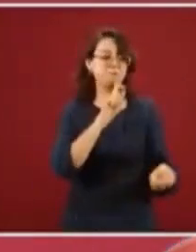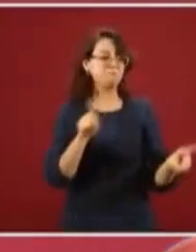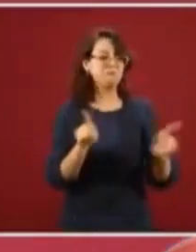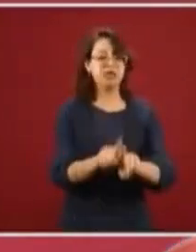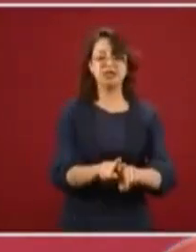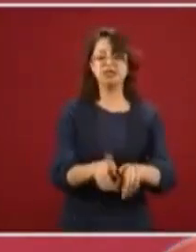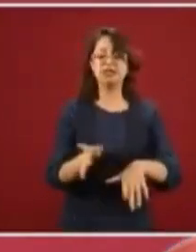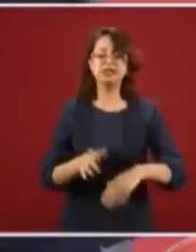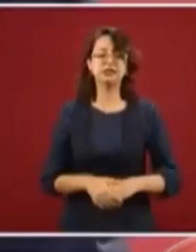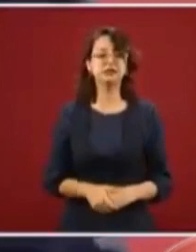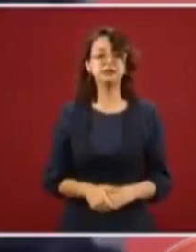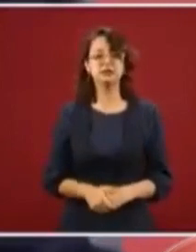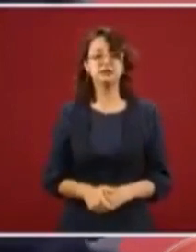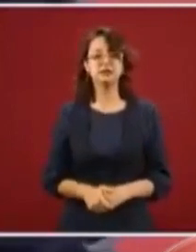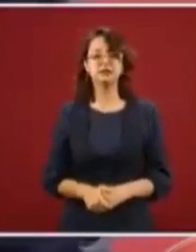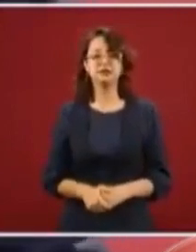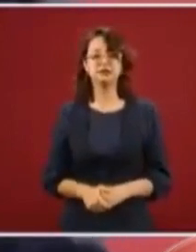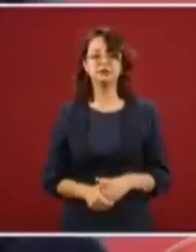Nomás